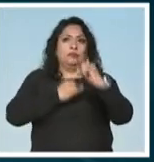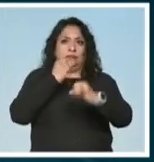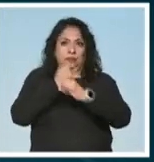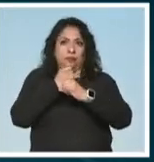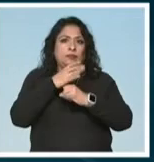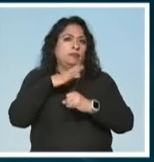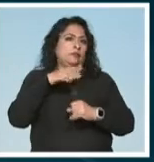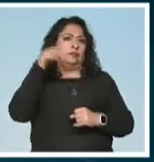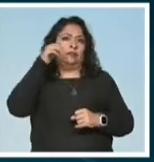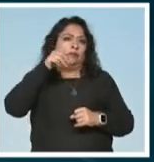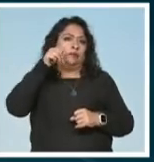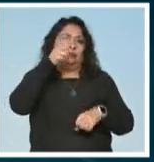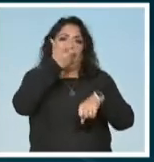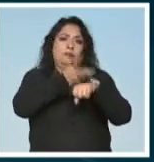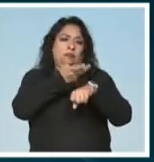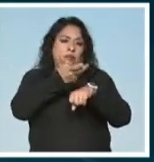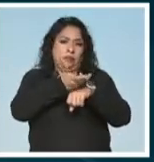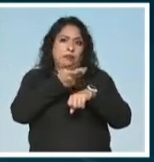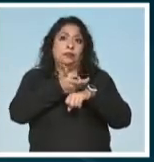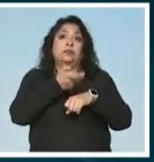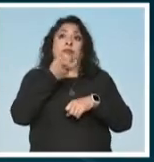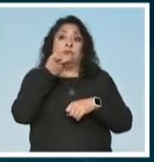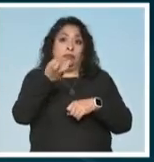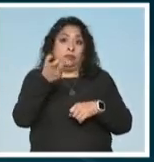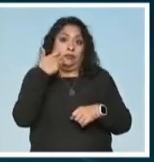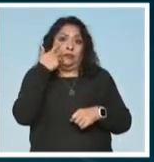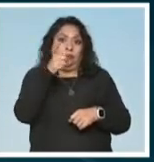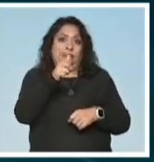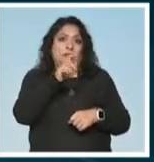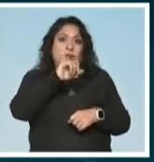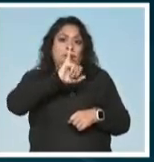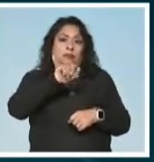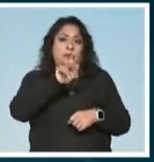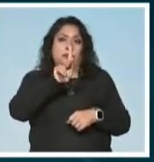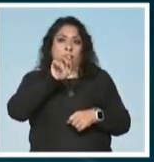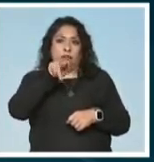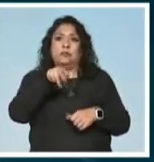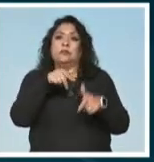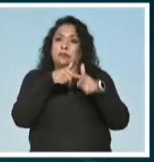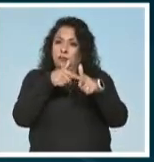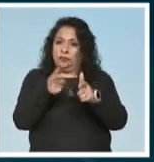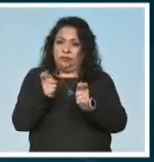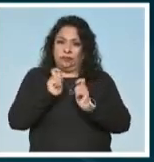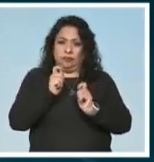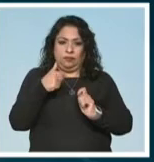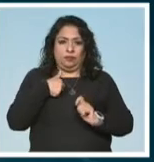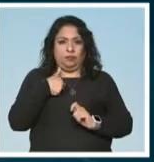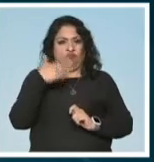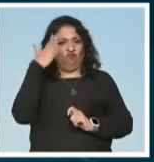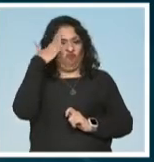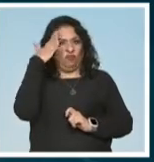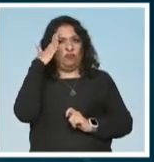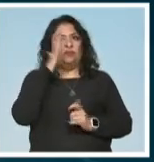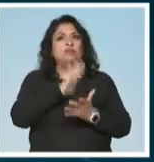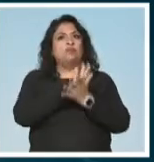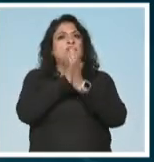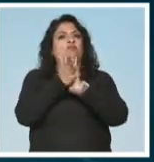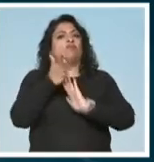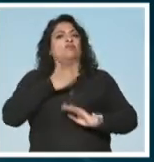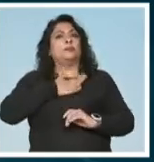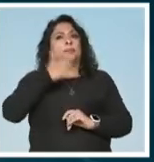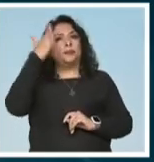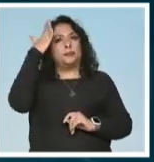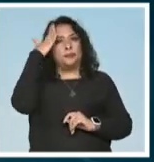que ha tenido por excelencia Estados Unidos. Este es el juego de Xi Jinping, y el que permanezca en el poder es precisamente convertirse en el